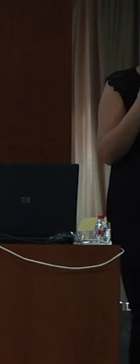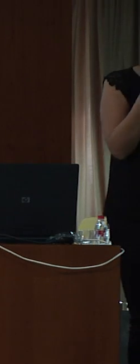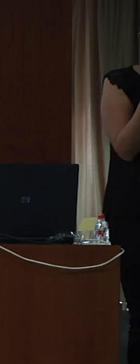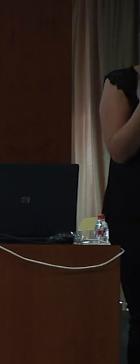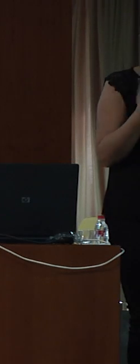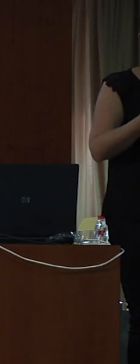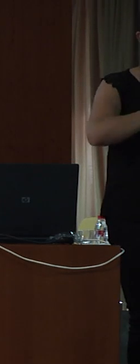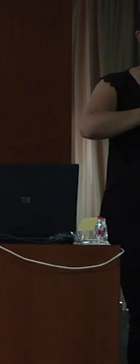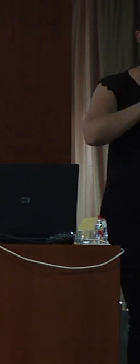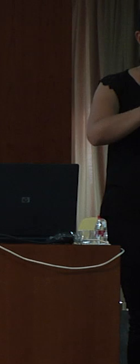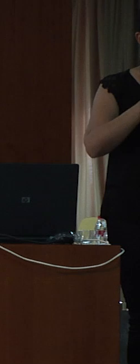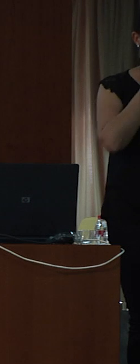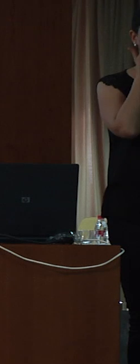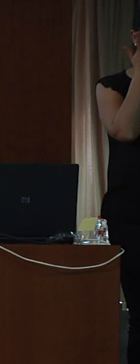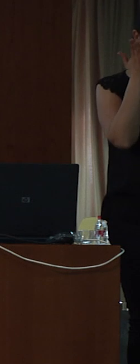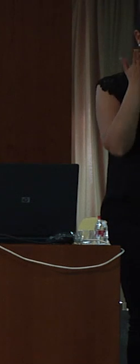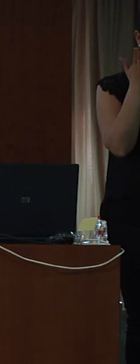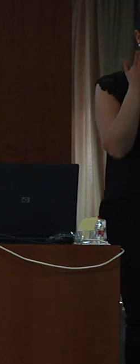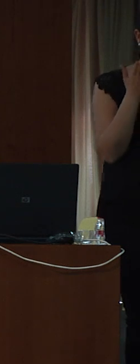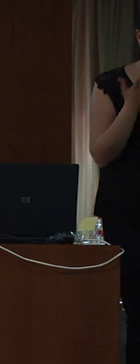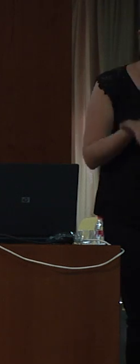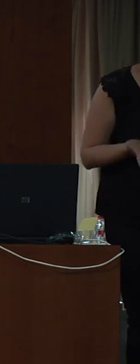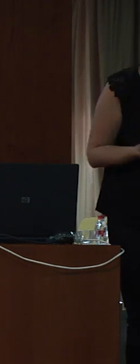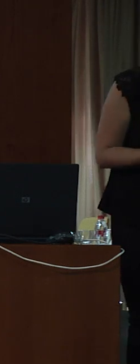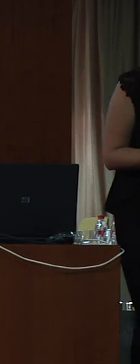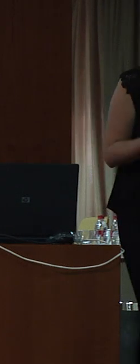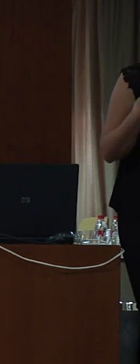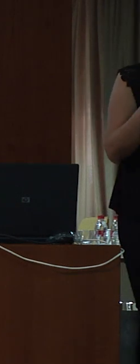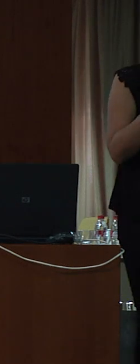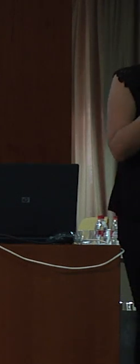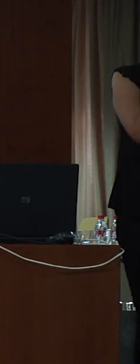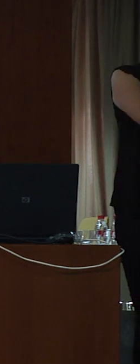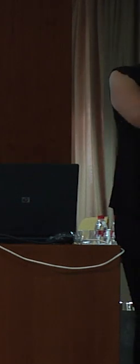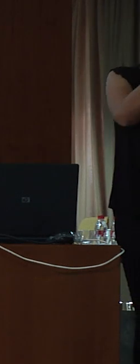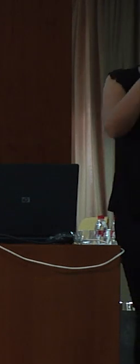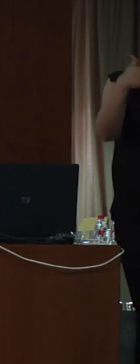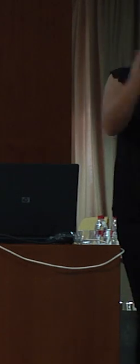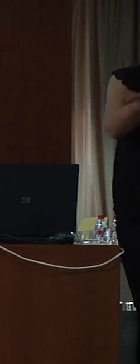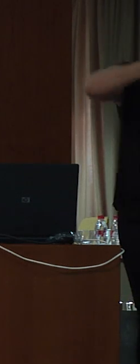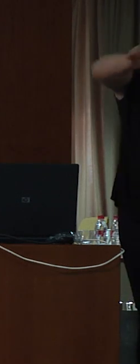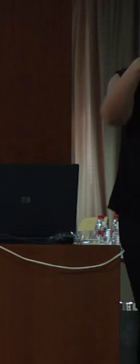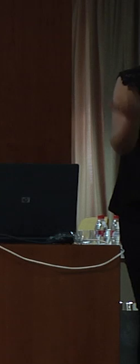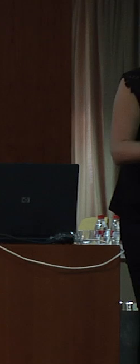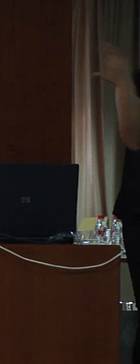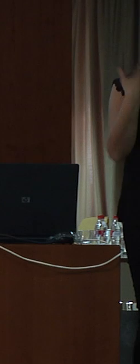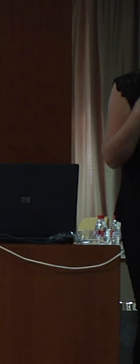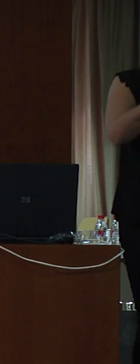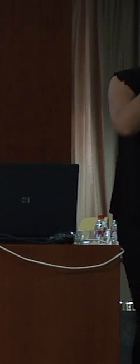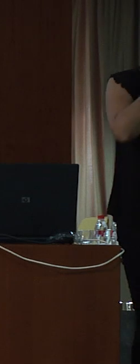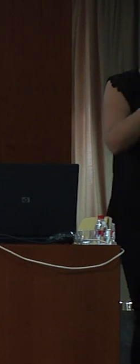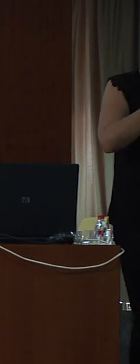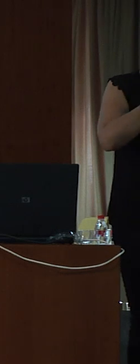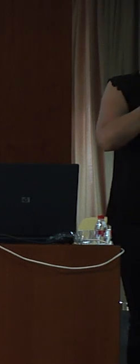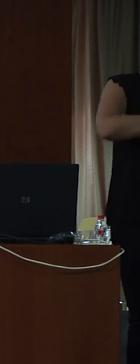problema siempre es individualizar. O sea, no se puede generalizar todo el mundo vamos a tomar marihuana ni vamos a hacer un fumadero, pero sí que